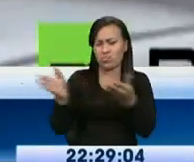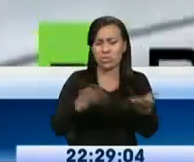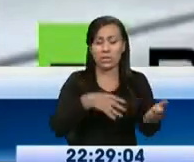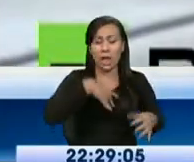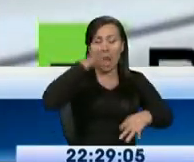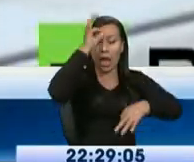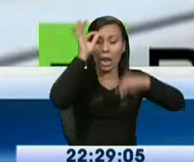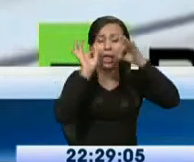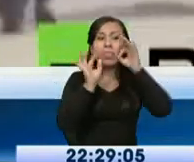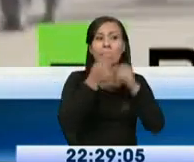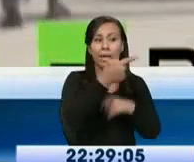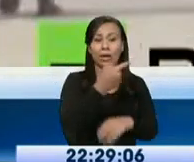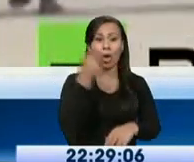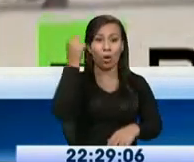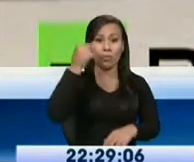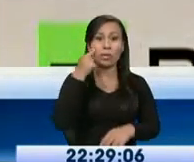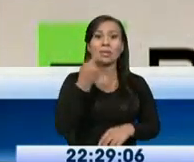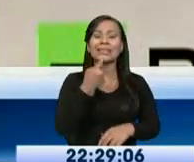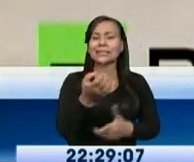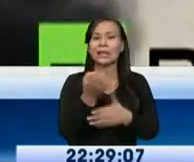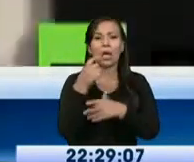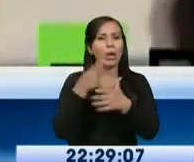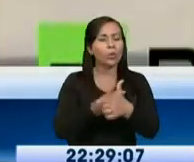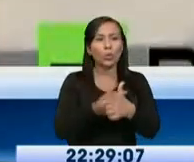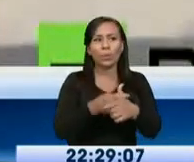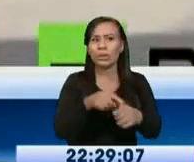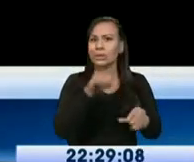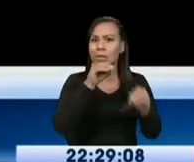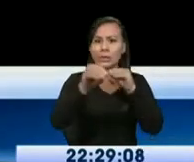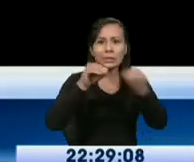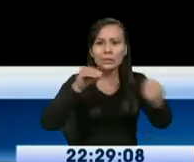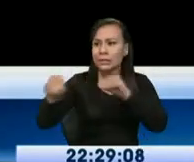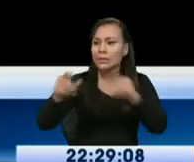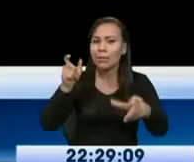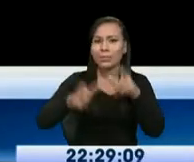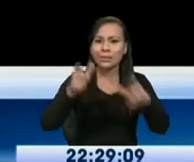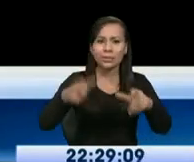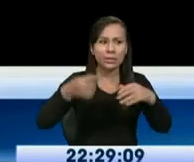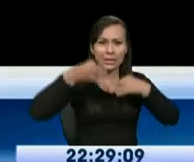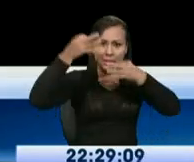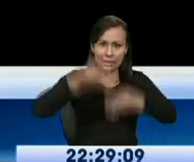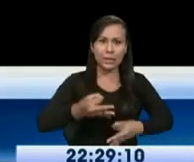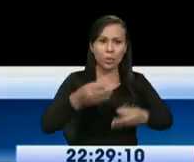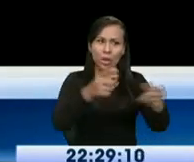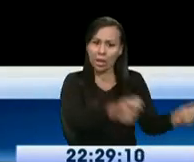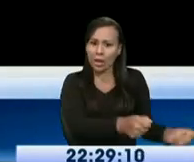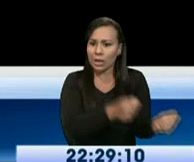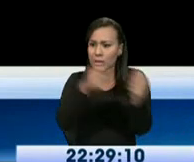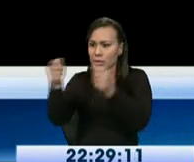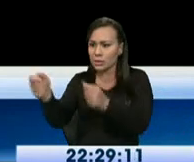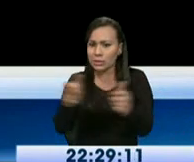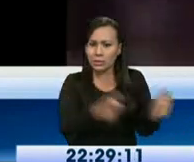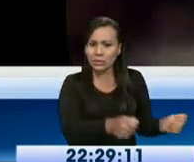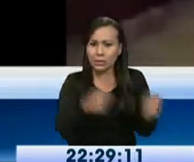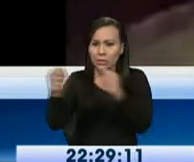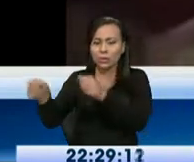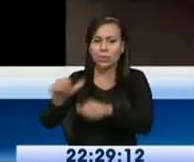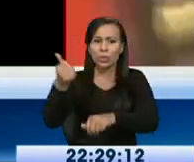ha decretado estado de emergencia y la movilización de todas las agencias para garantizar la seguridad de sus ciudadanos.